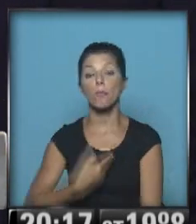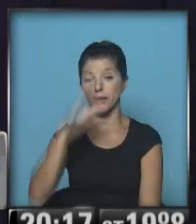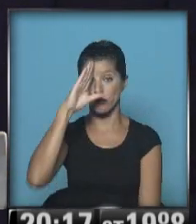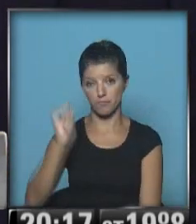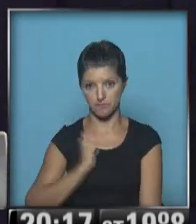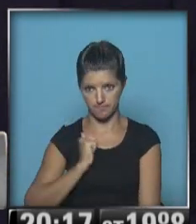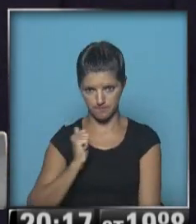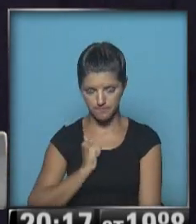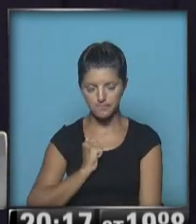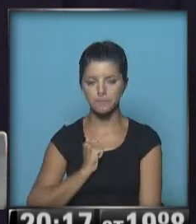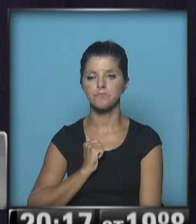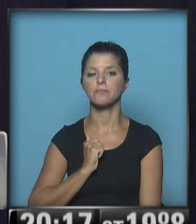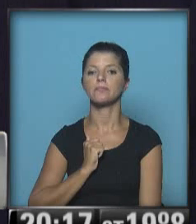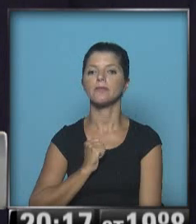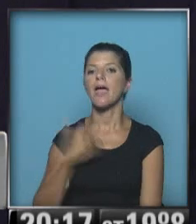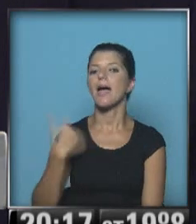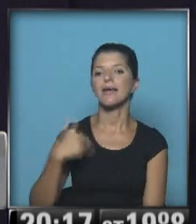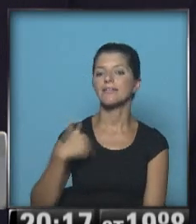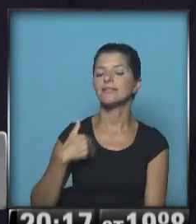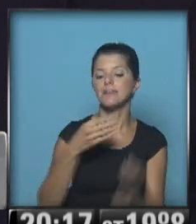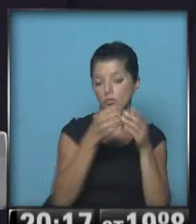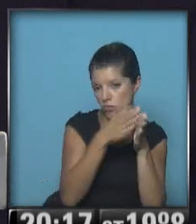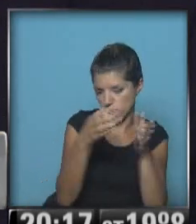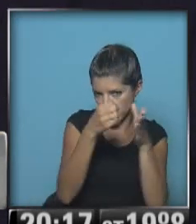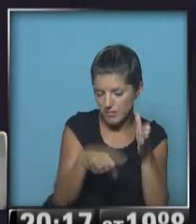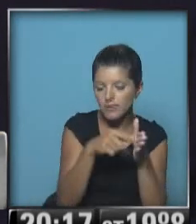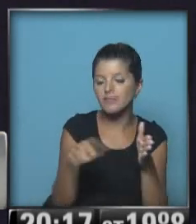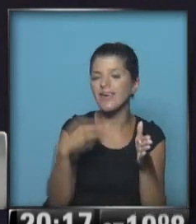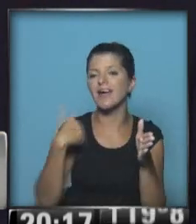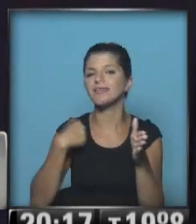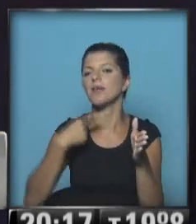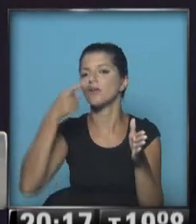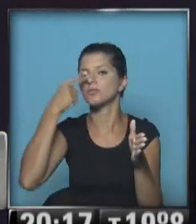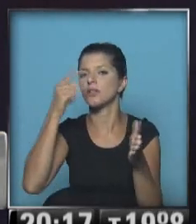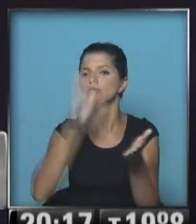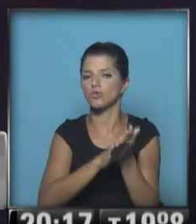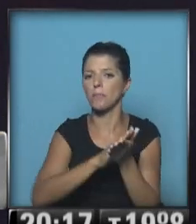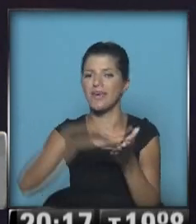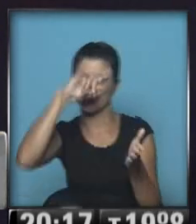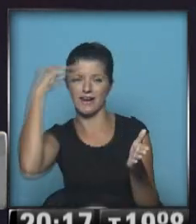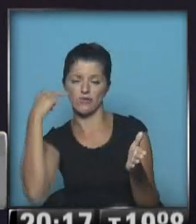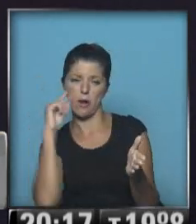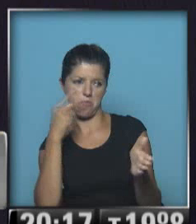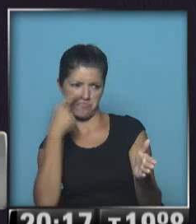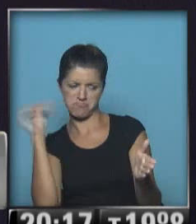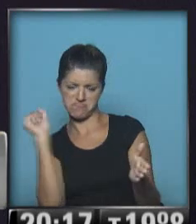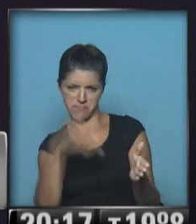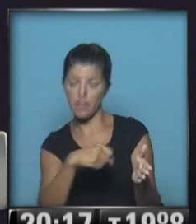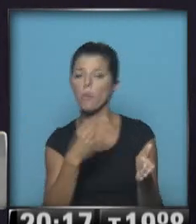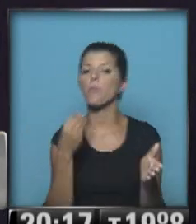Argentina no no fue fue digamos un tema de interés para los medios internacionales esto se